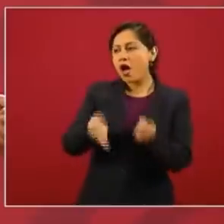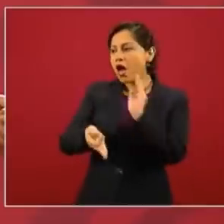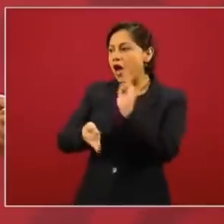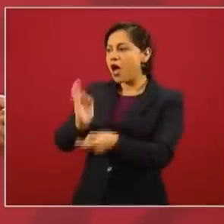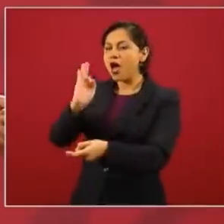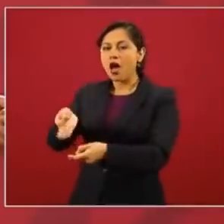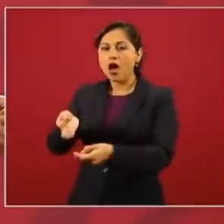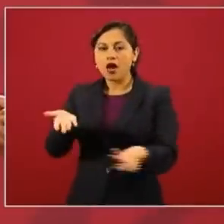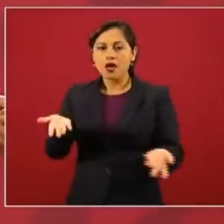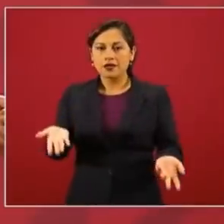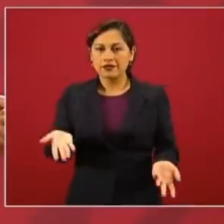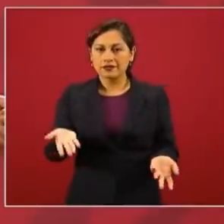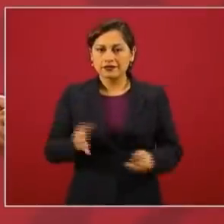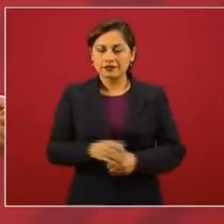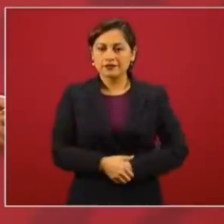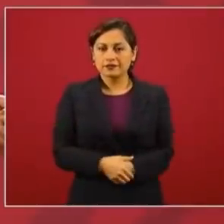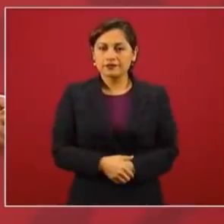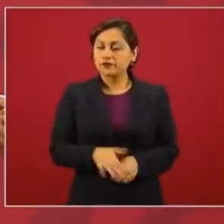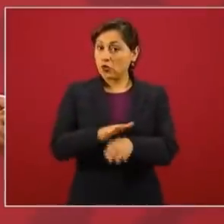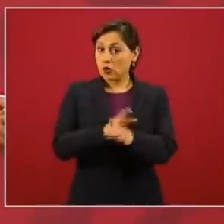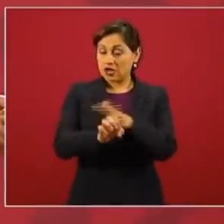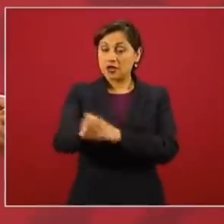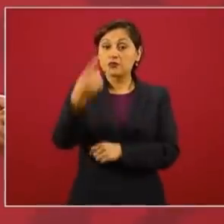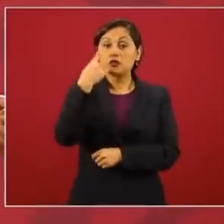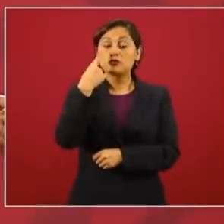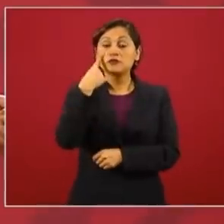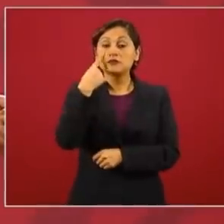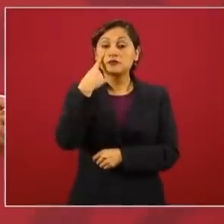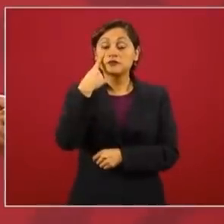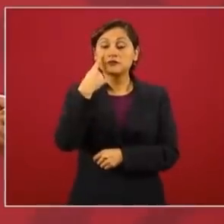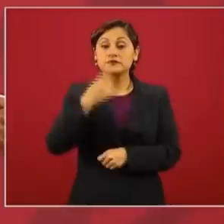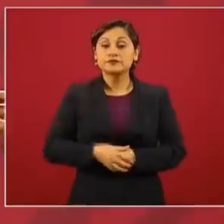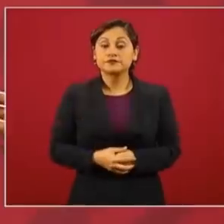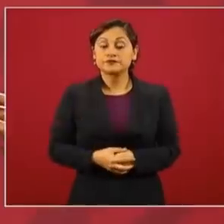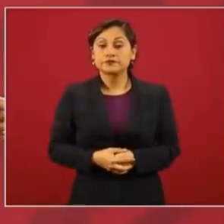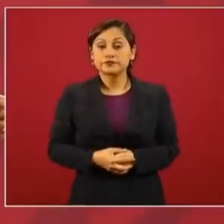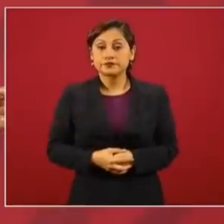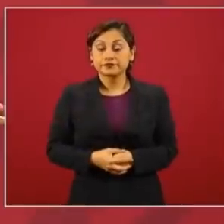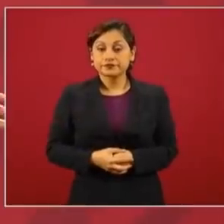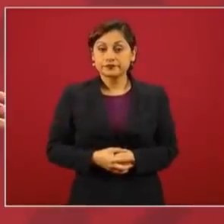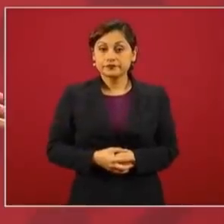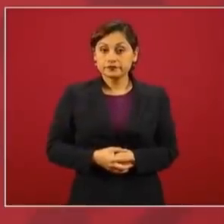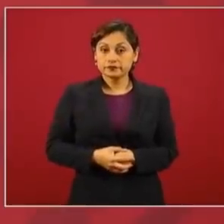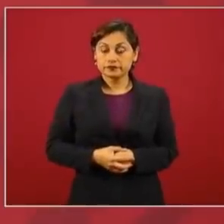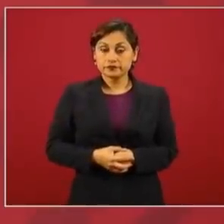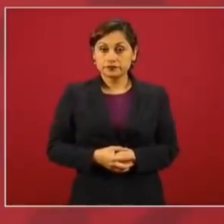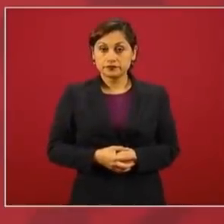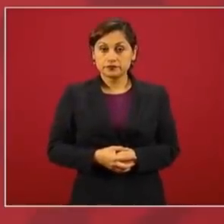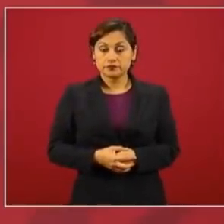¿Quiénes autorizaron la compra de la